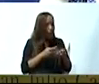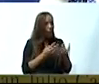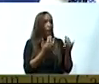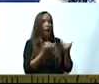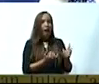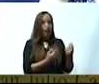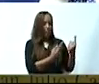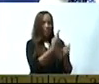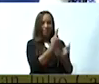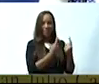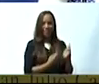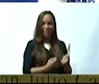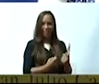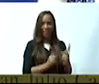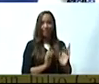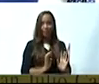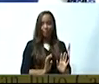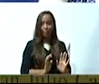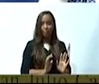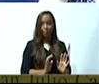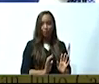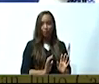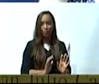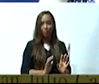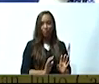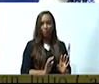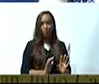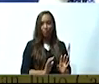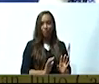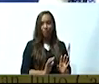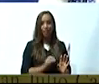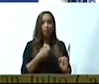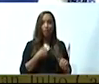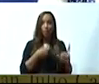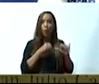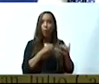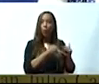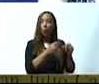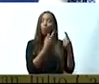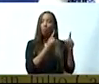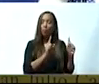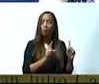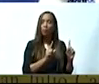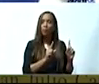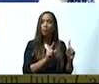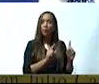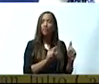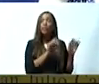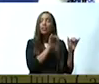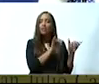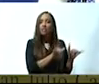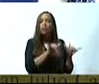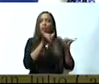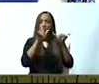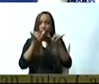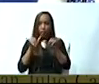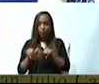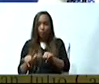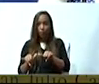entonces, el chivo con el cual debíamos estudiar la clase para pasarla. Por eso, nosotros